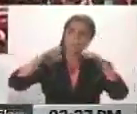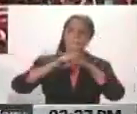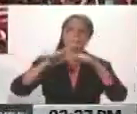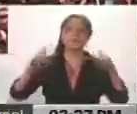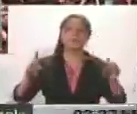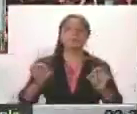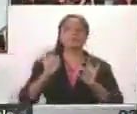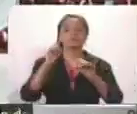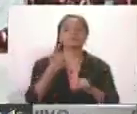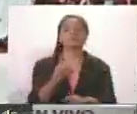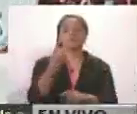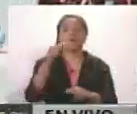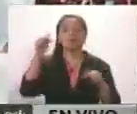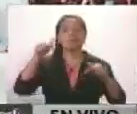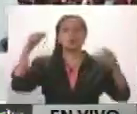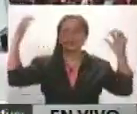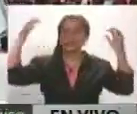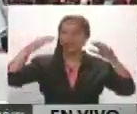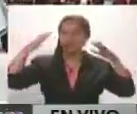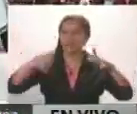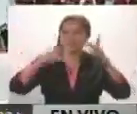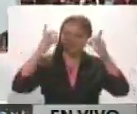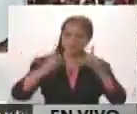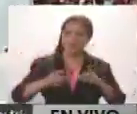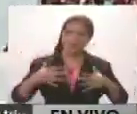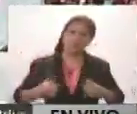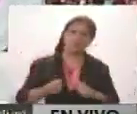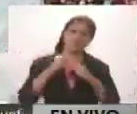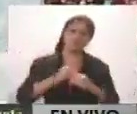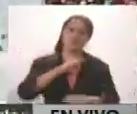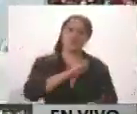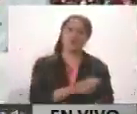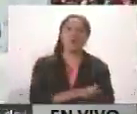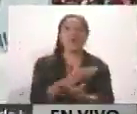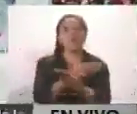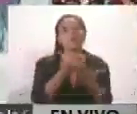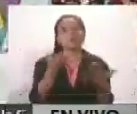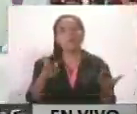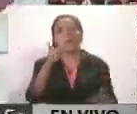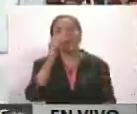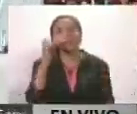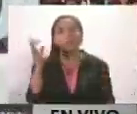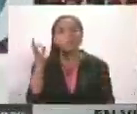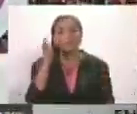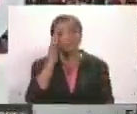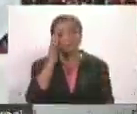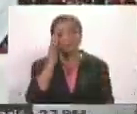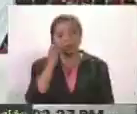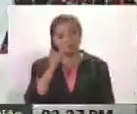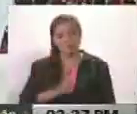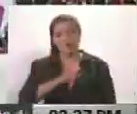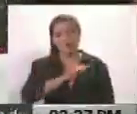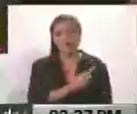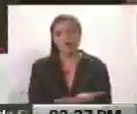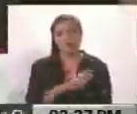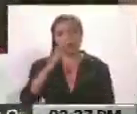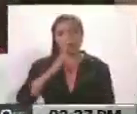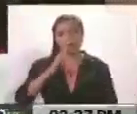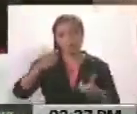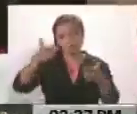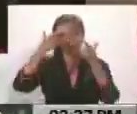todo con este baño de dignidad y de coraje que son ustedes, hombres y mujeres bolivarianos y